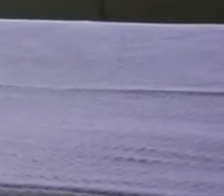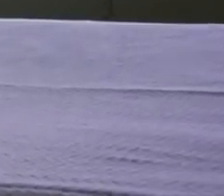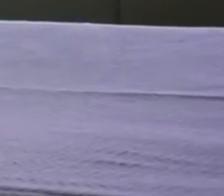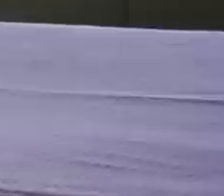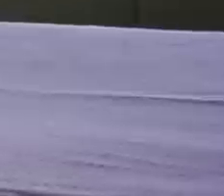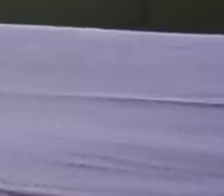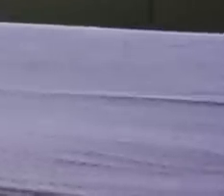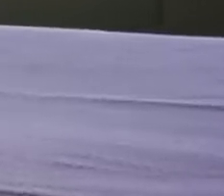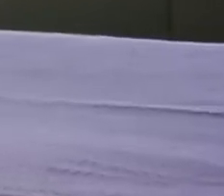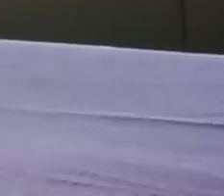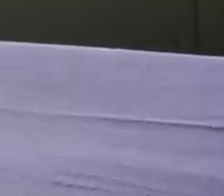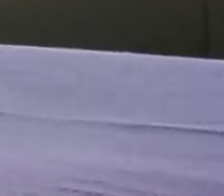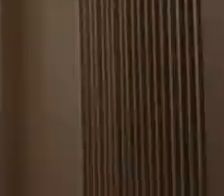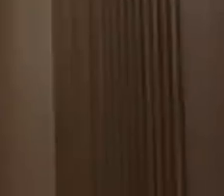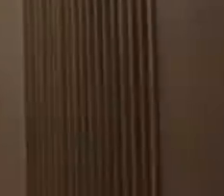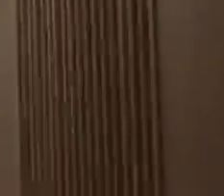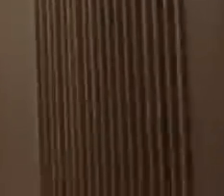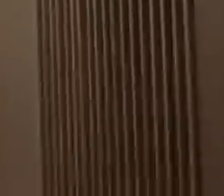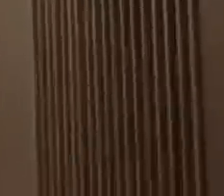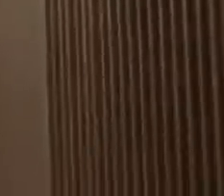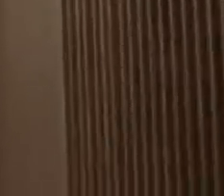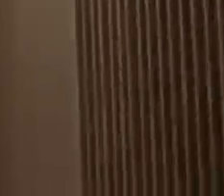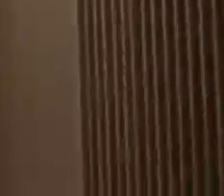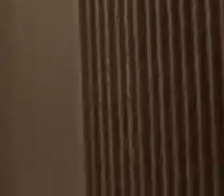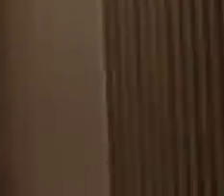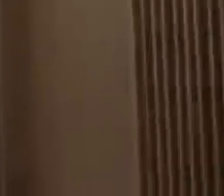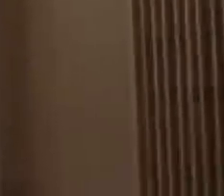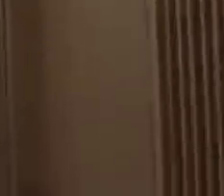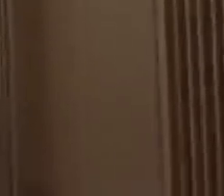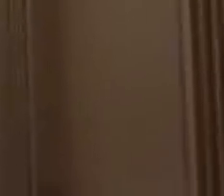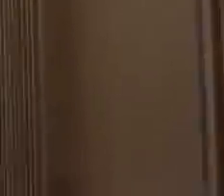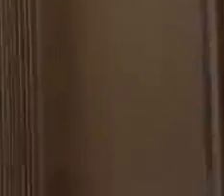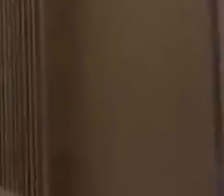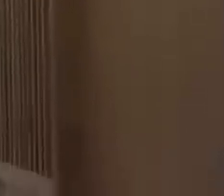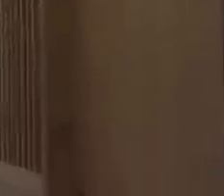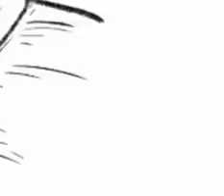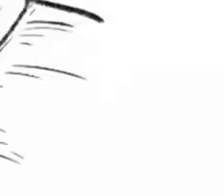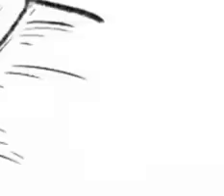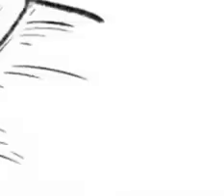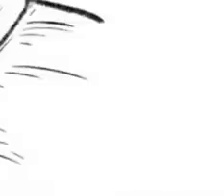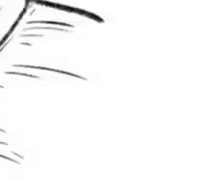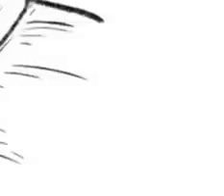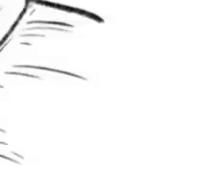1444 o en casmu.com.uy. Casmu, estamos para cuidarte.